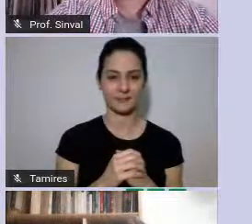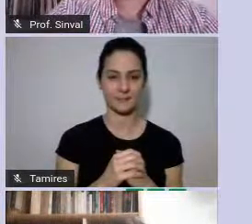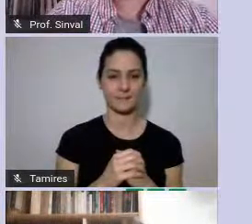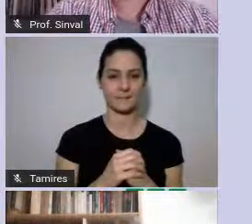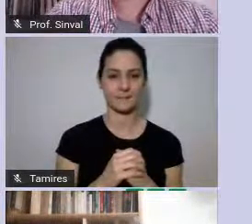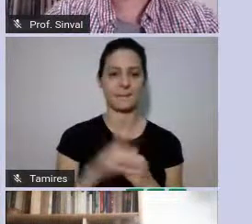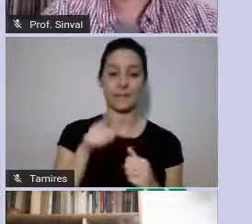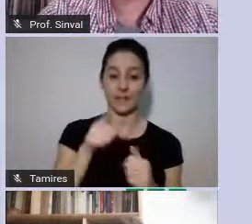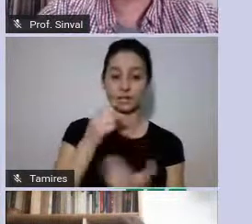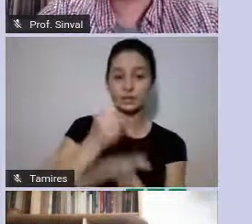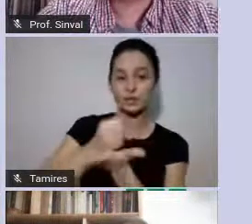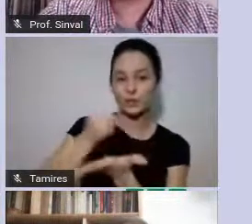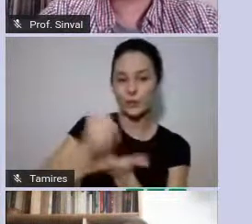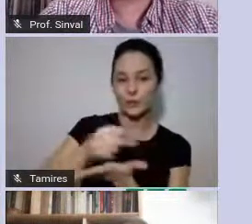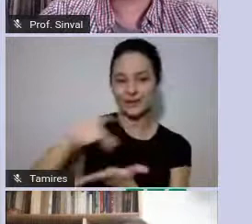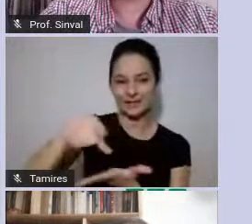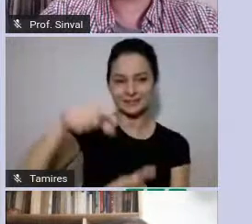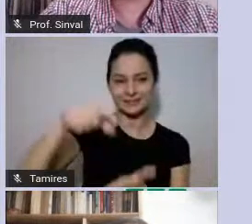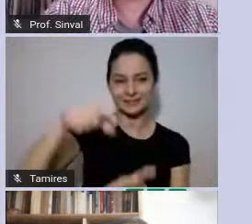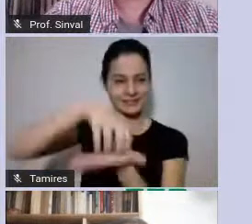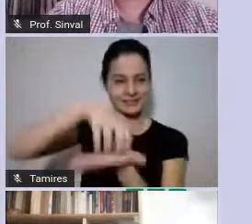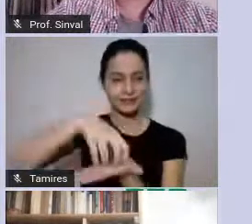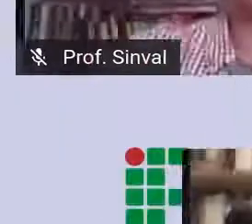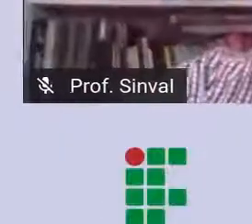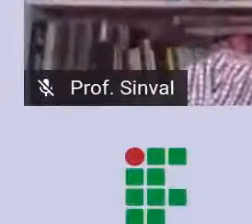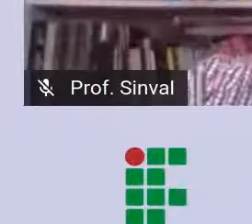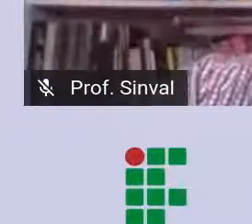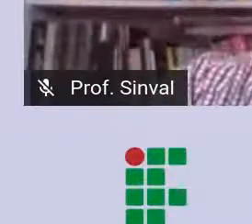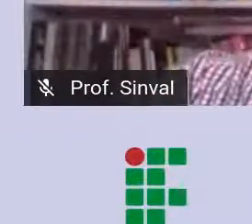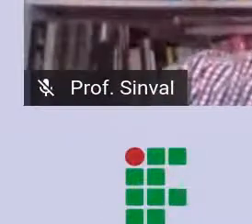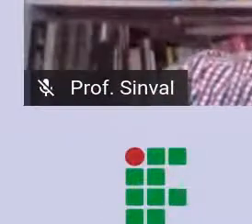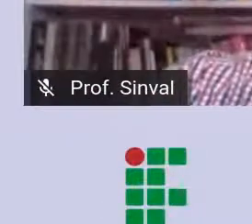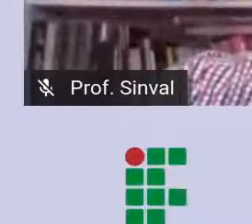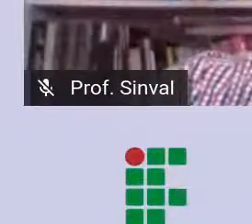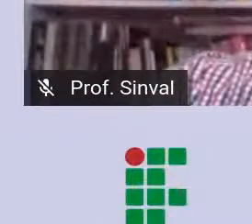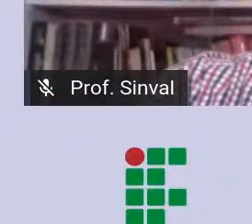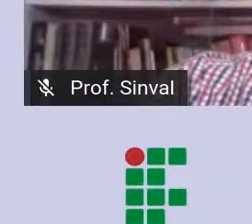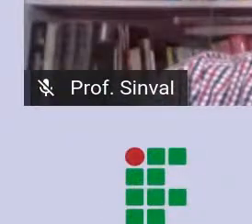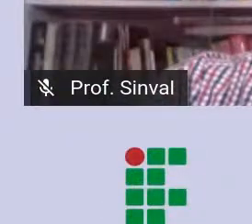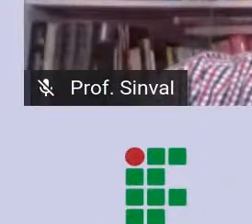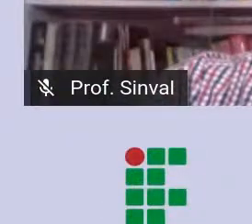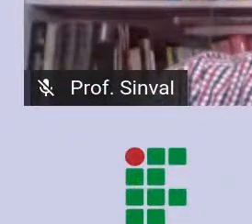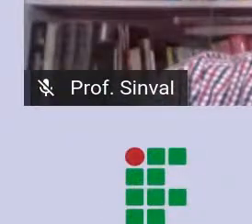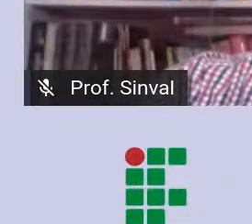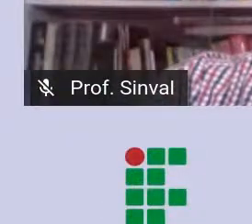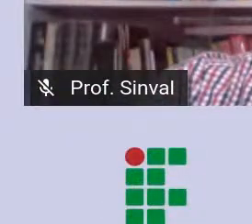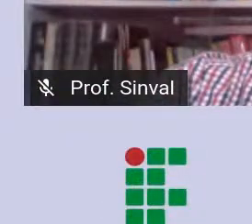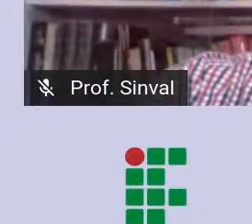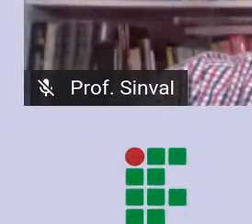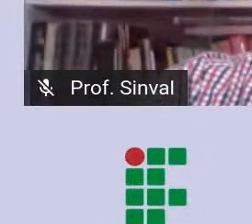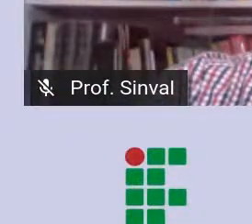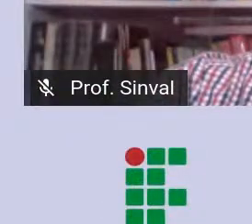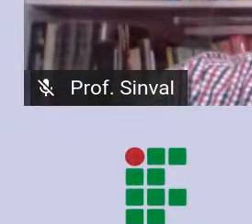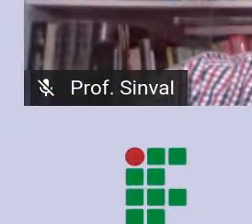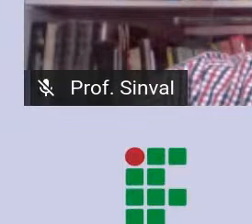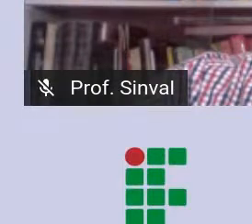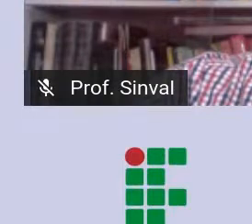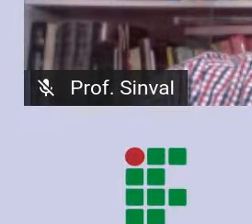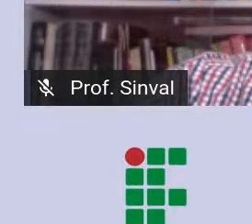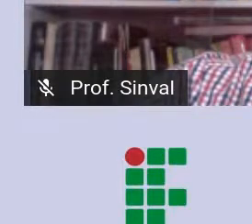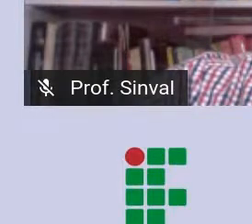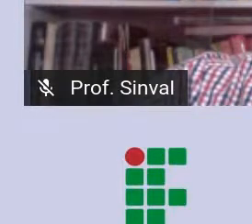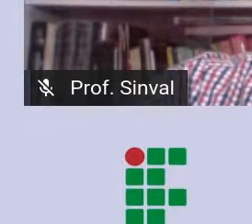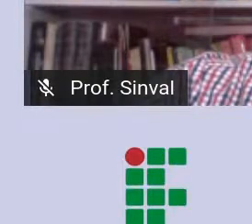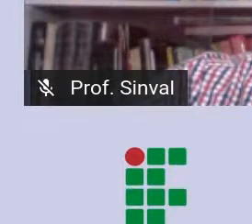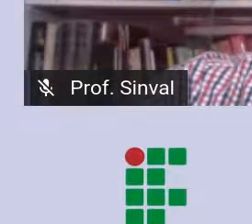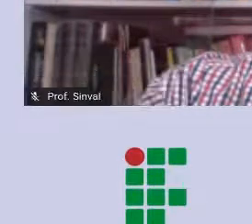según estos documentos del Centro de México, las mujeres pudiendo, voy a decir para Lua, que estamos hablando en la segunda